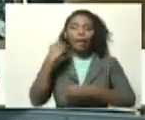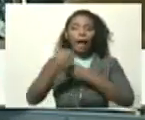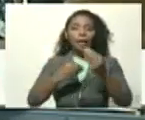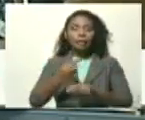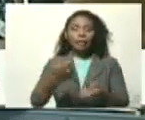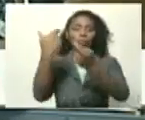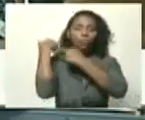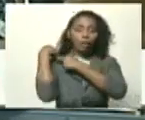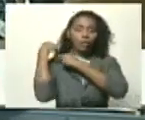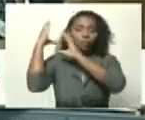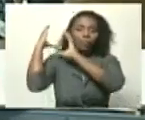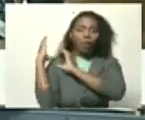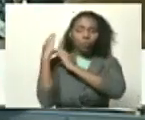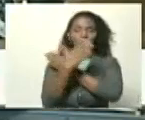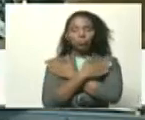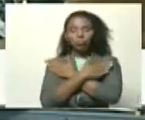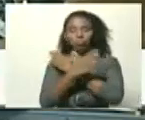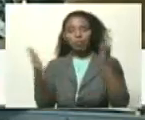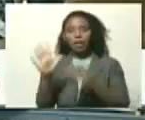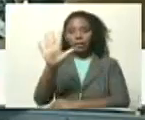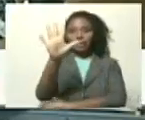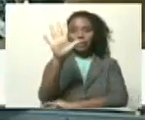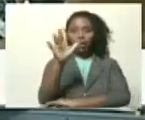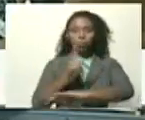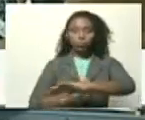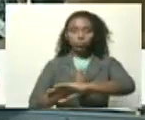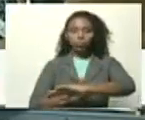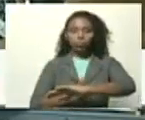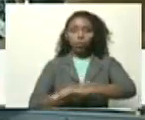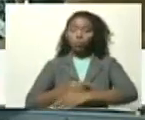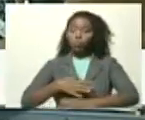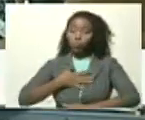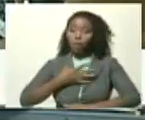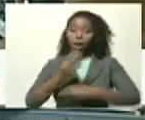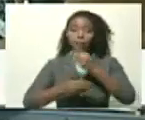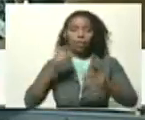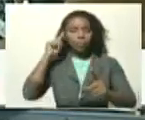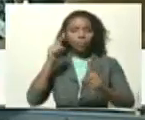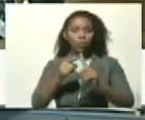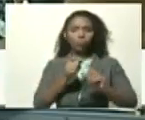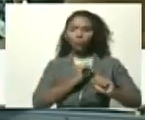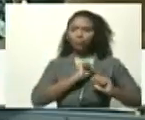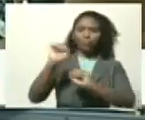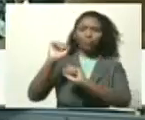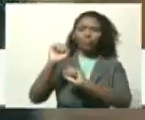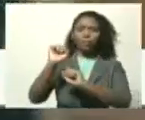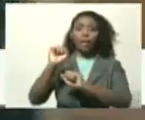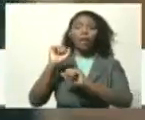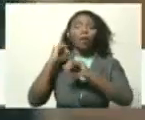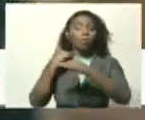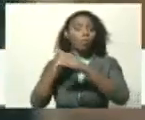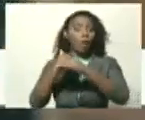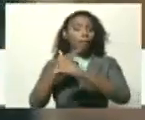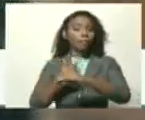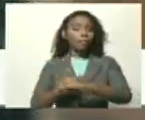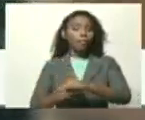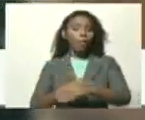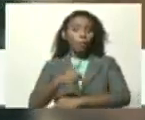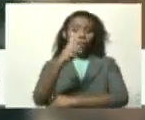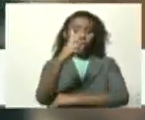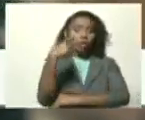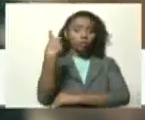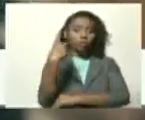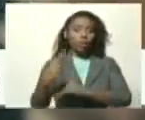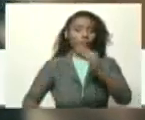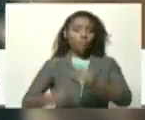presente dispondrá de 5 minutos, pudiendo ser objetada en igual lapso por una sola